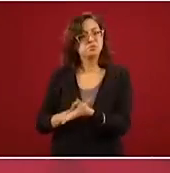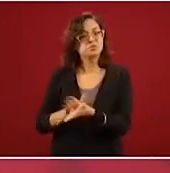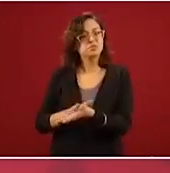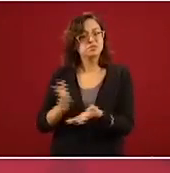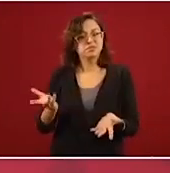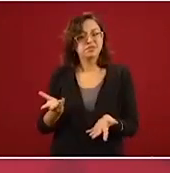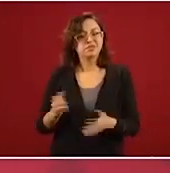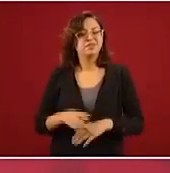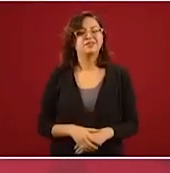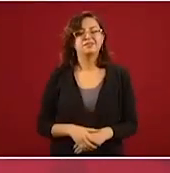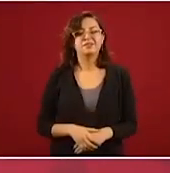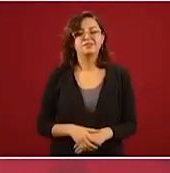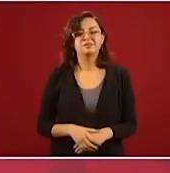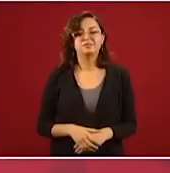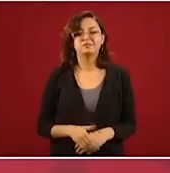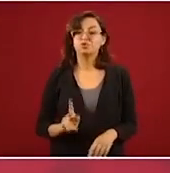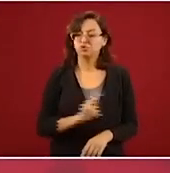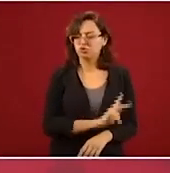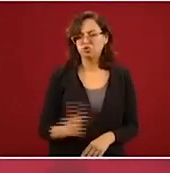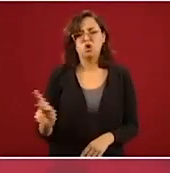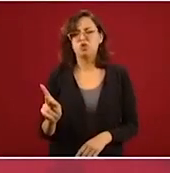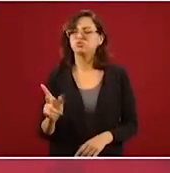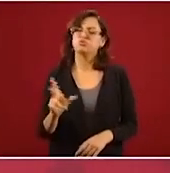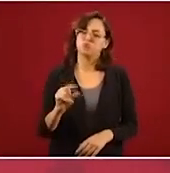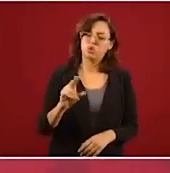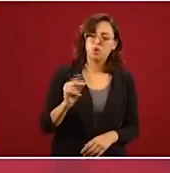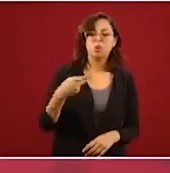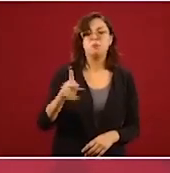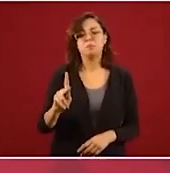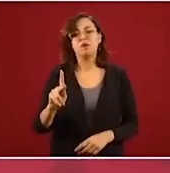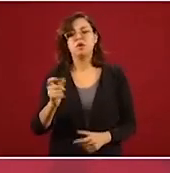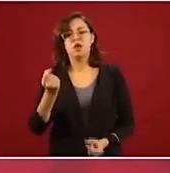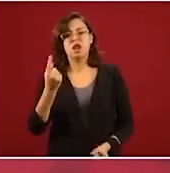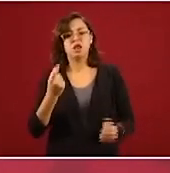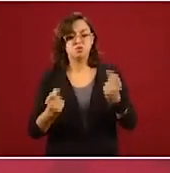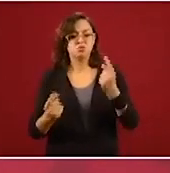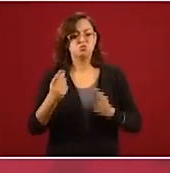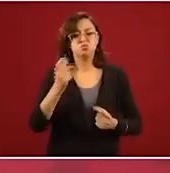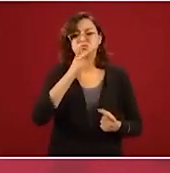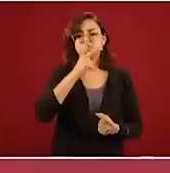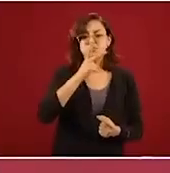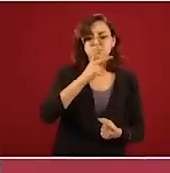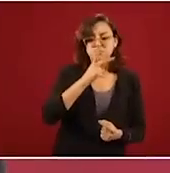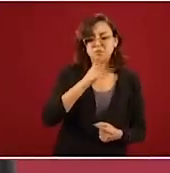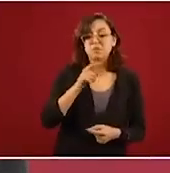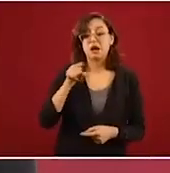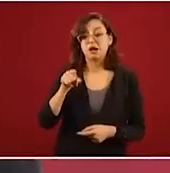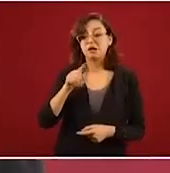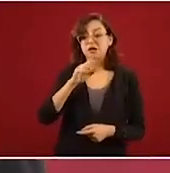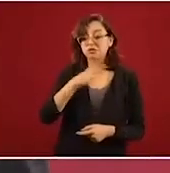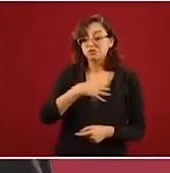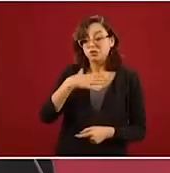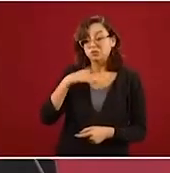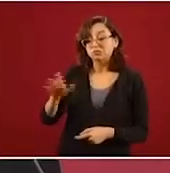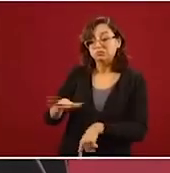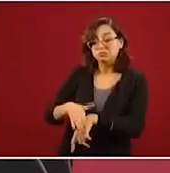un tiempo en donde no todos, pero habían padres que les decían a los hijos: estudia para que cuando seas